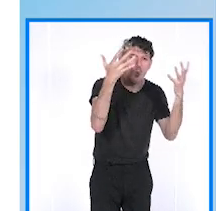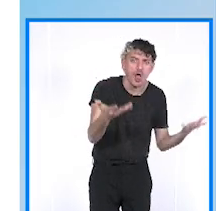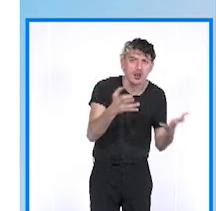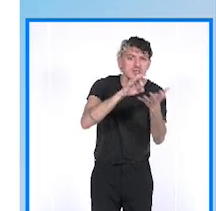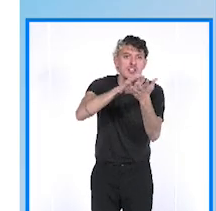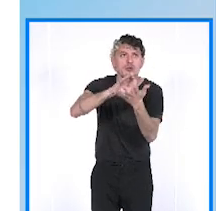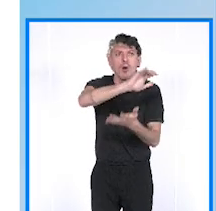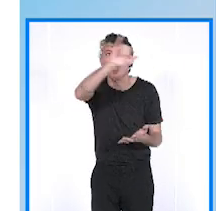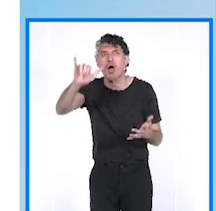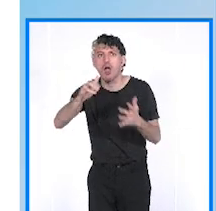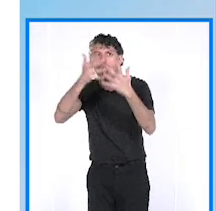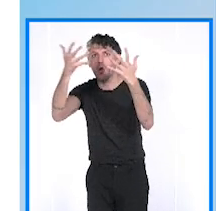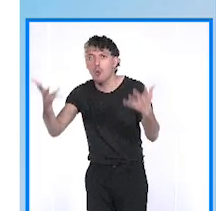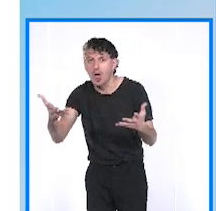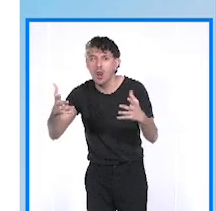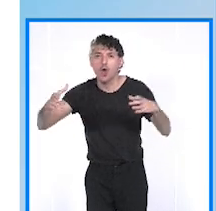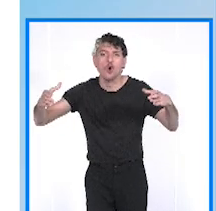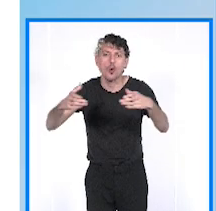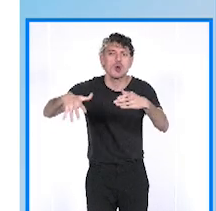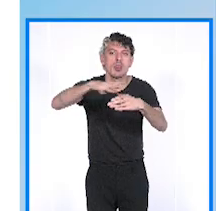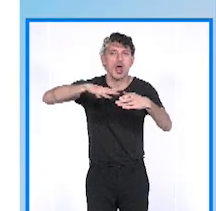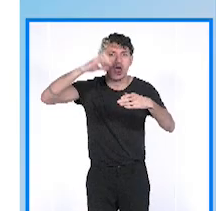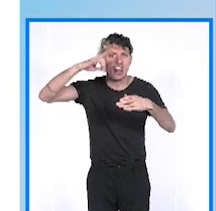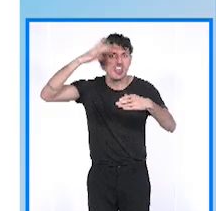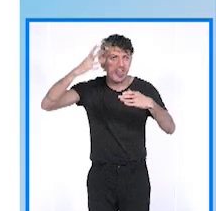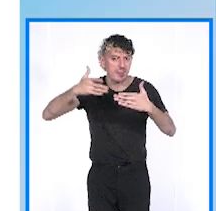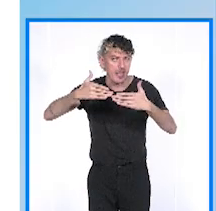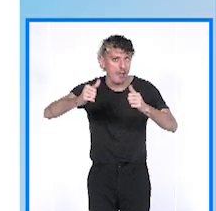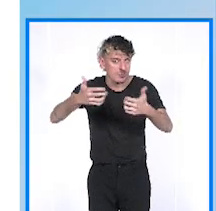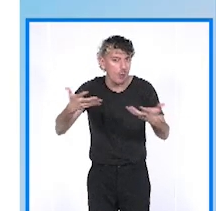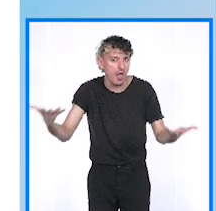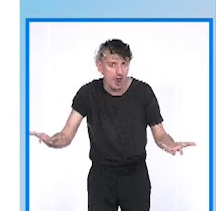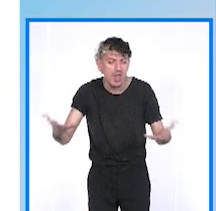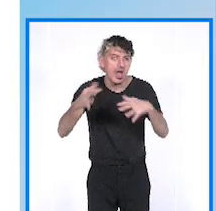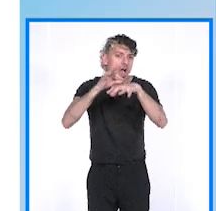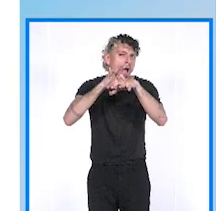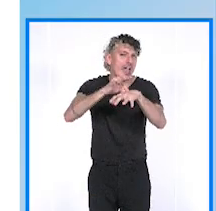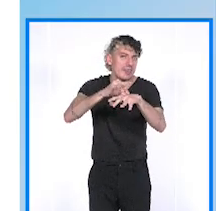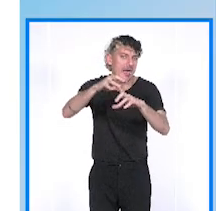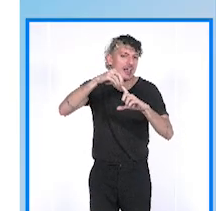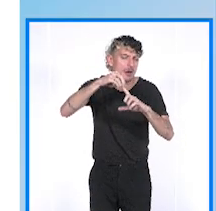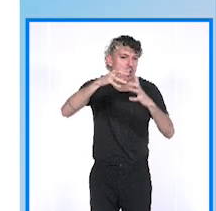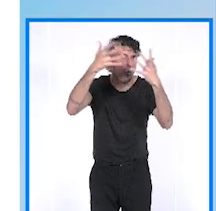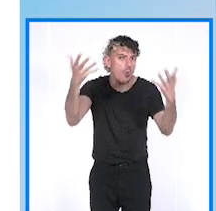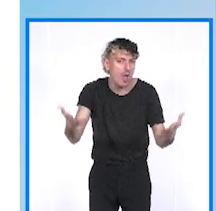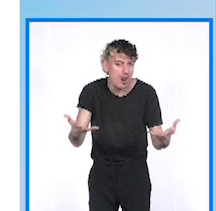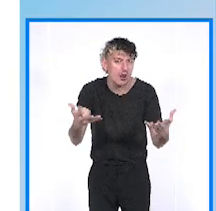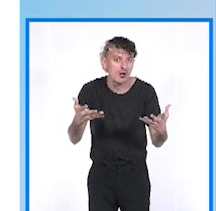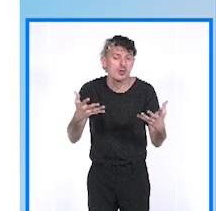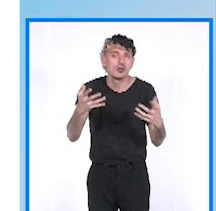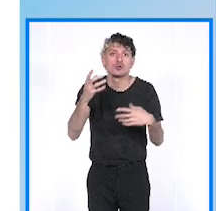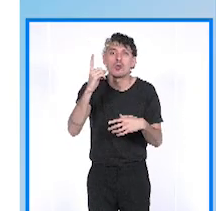servicios Cuáles son las iniciativas comunitarias Cuáles son los agentes clave Pero tiene que ir un poco más allá de hacer esa figura de conexión entre